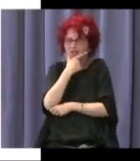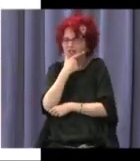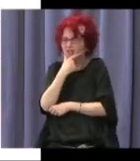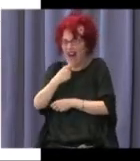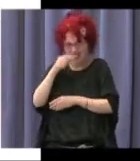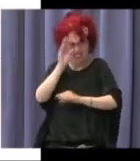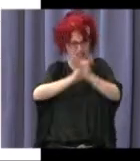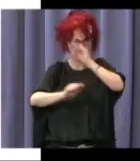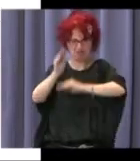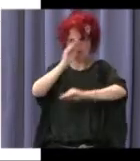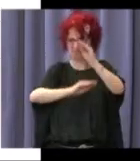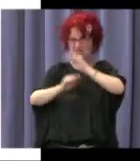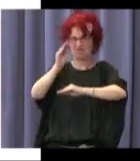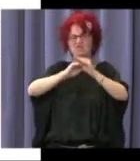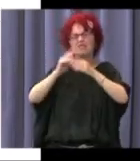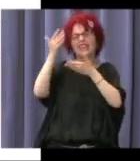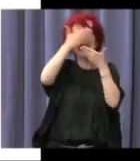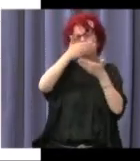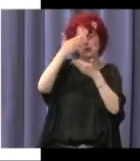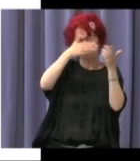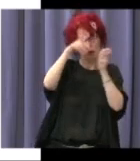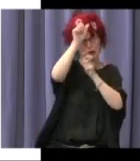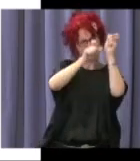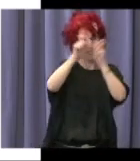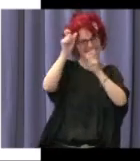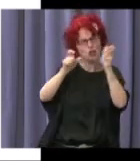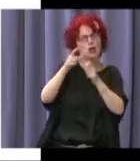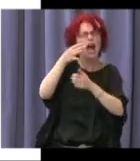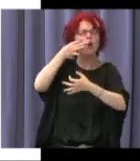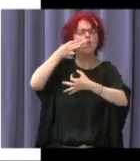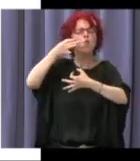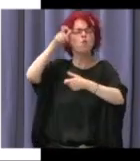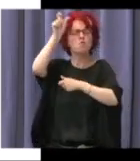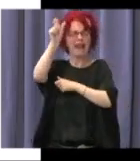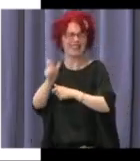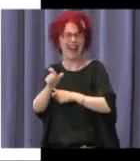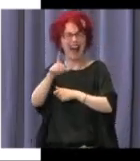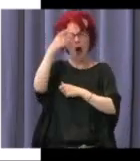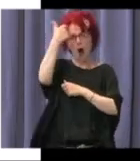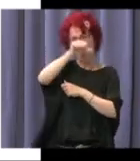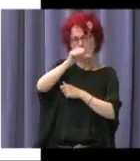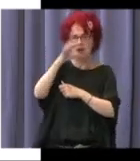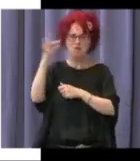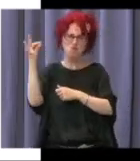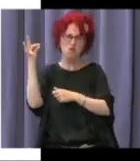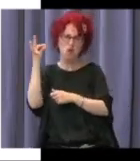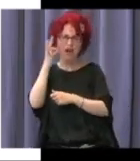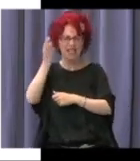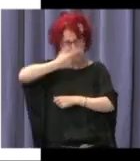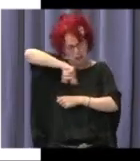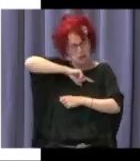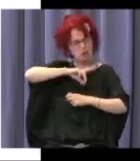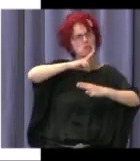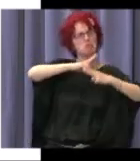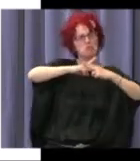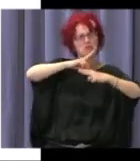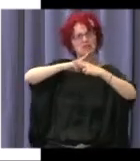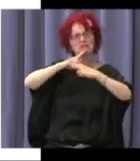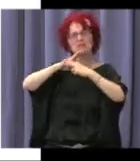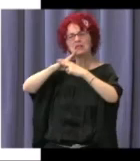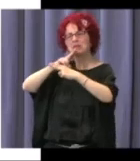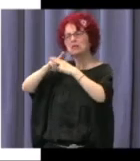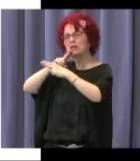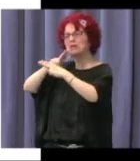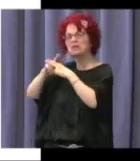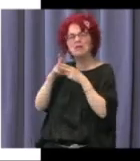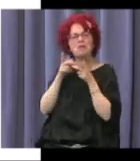decir estudios sobre el ser humano, sobre las personas, sobre la humanidad, sobre las mujeres y los hombres, porque ese doblete no suena mal. Mujeres y